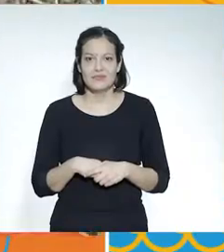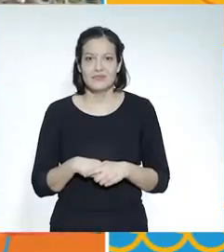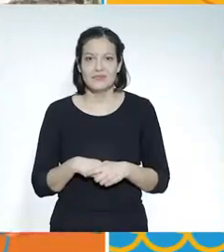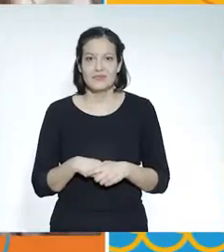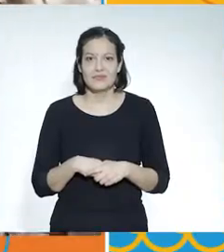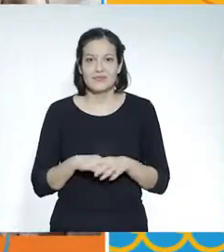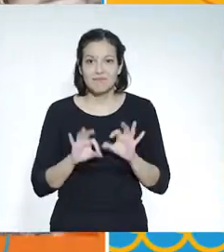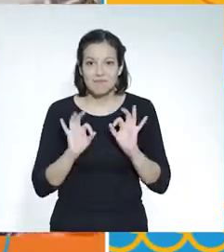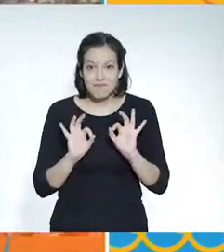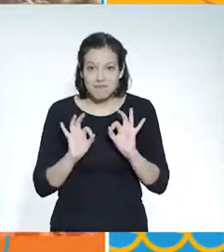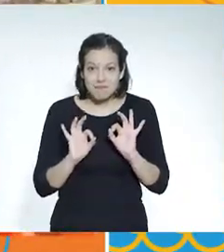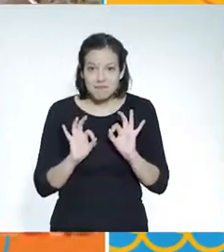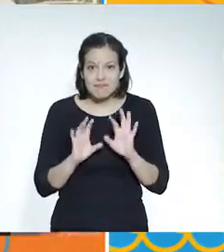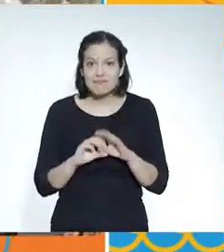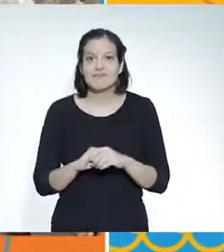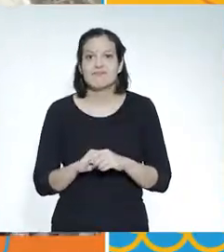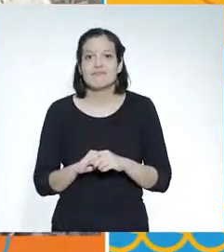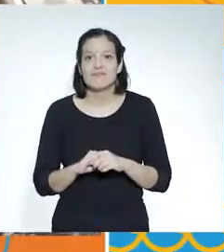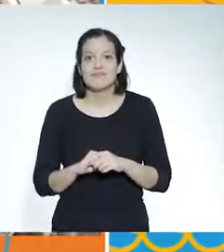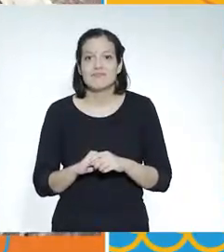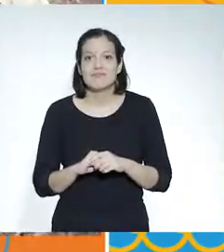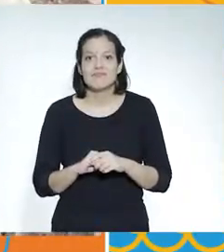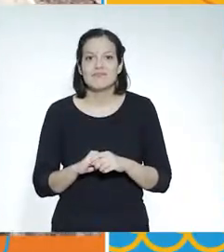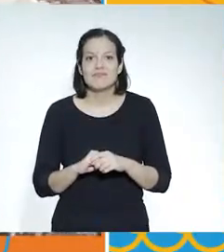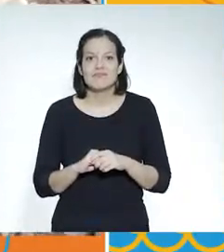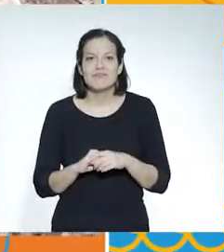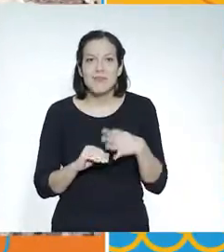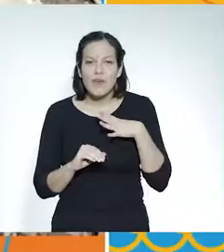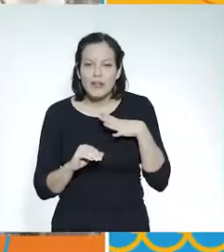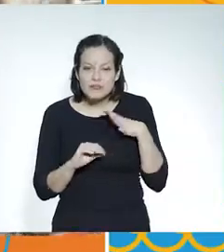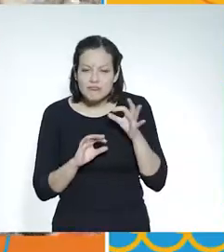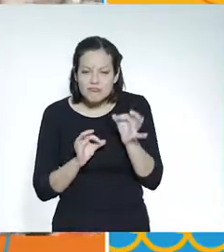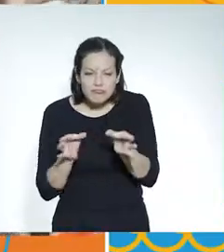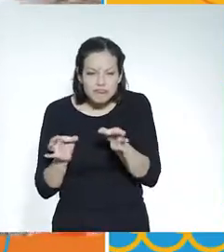Acá al medio. Ajá. Y allá en la punta pusiste.